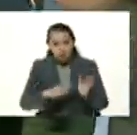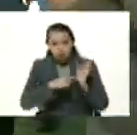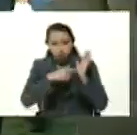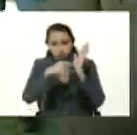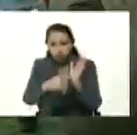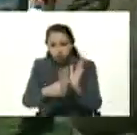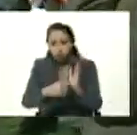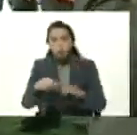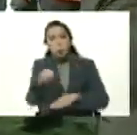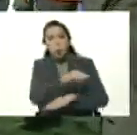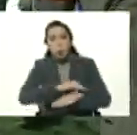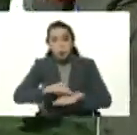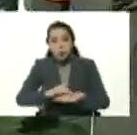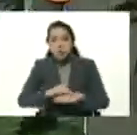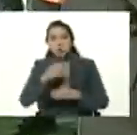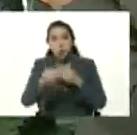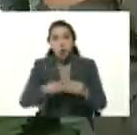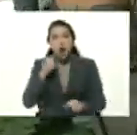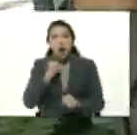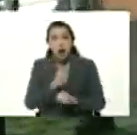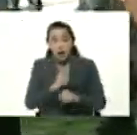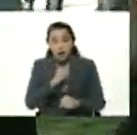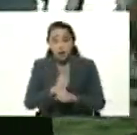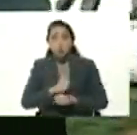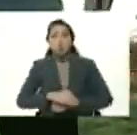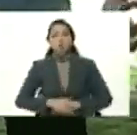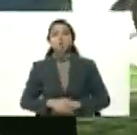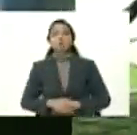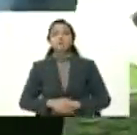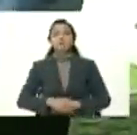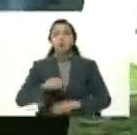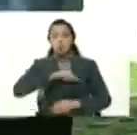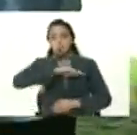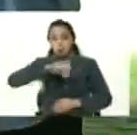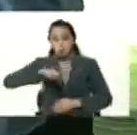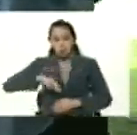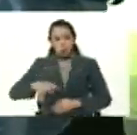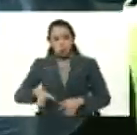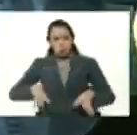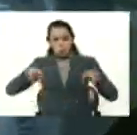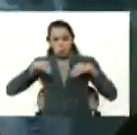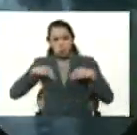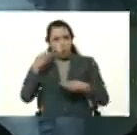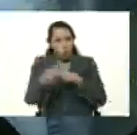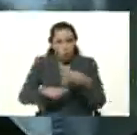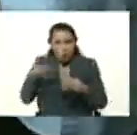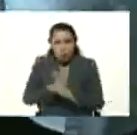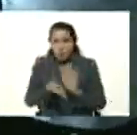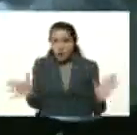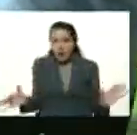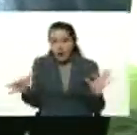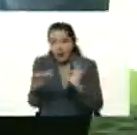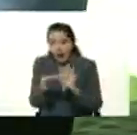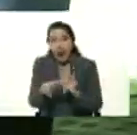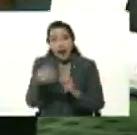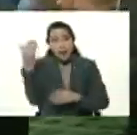ministro, por supuesto, estuvo al frente de esa mesa. Nosotros nos correspondió la articulación con las